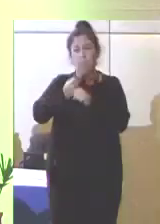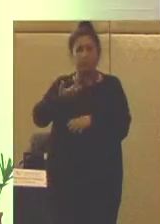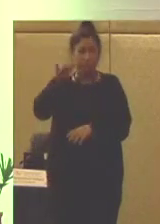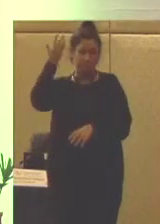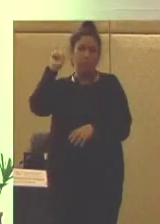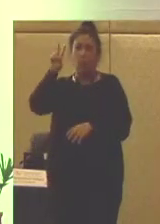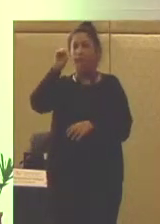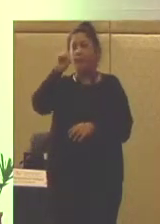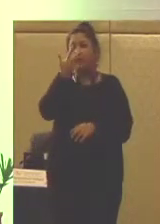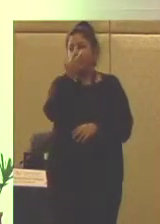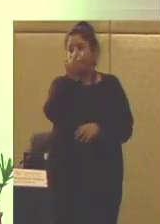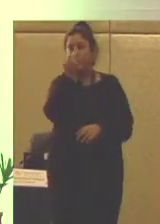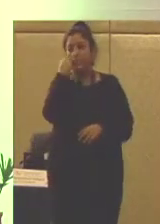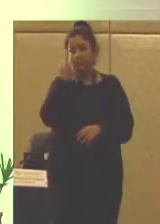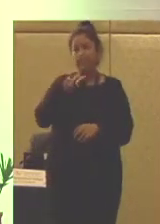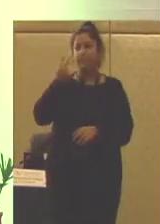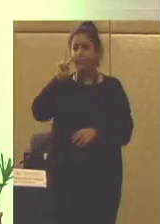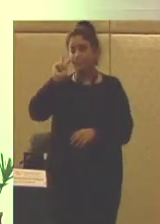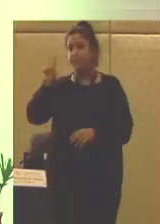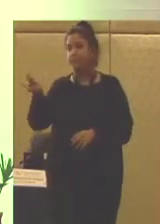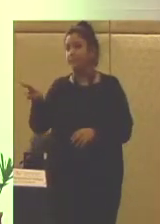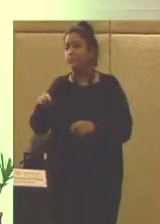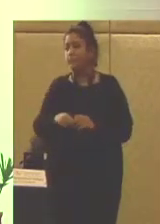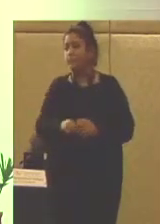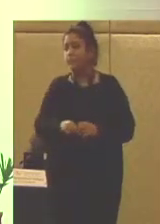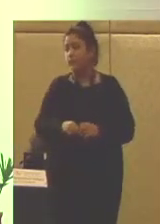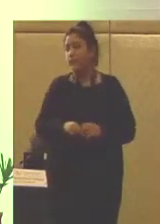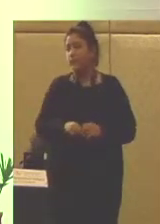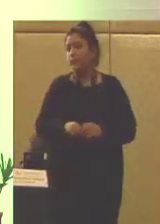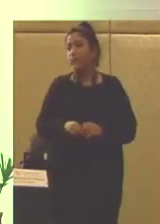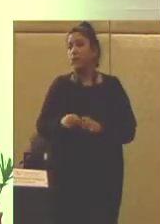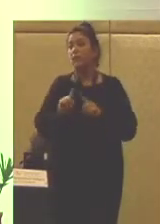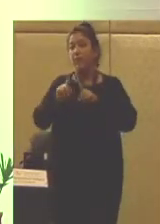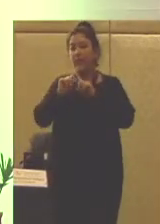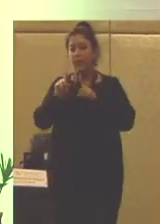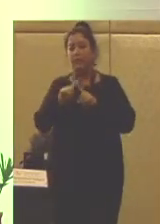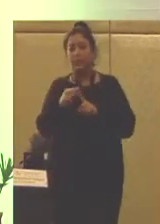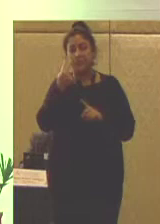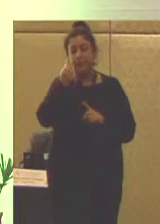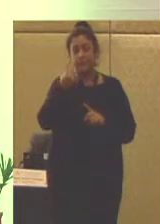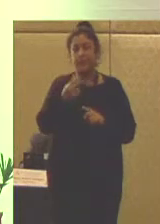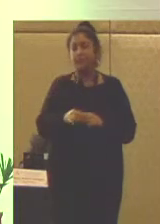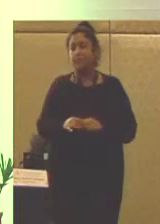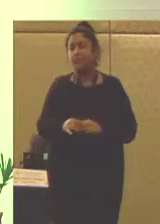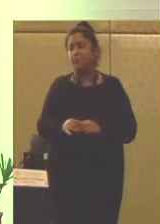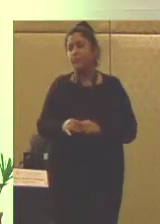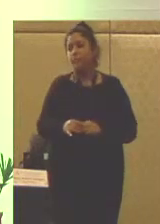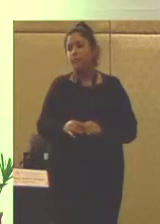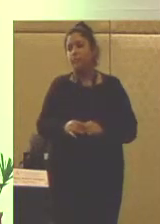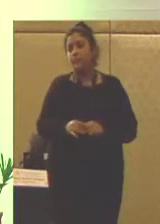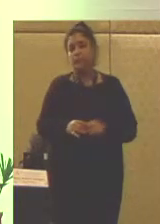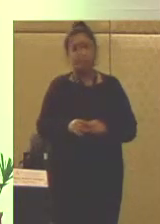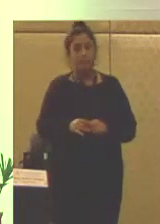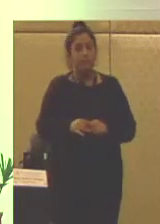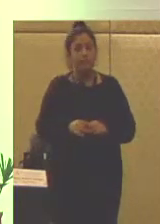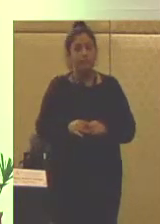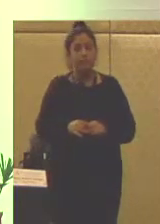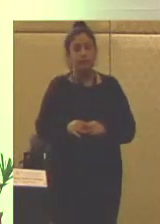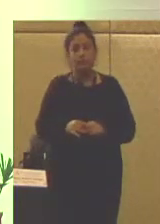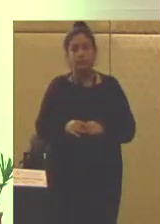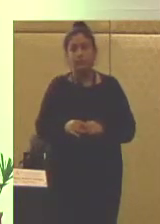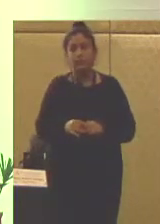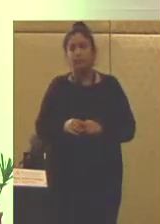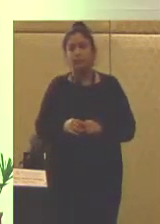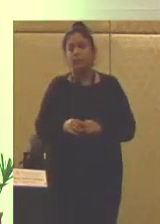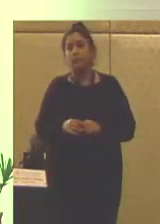al territorio mexicano de un par de eventos, tanto por el Pacífico como por el Atlántico. Los huracanes o ciclones tropicales Ingrid y